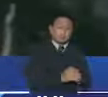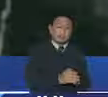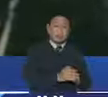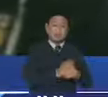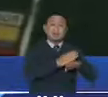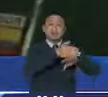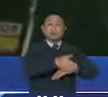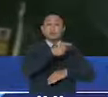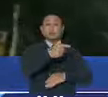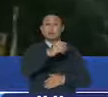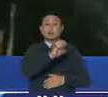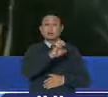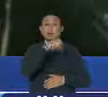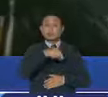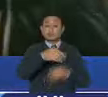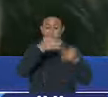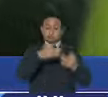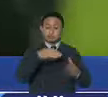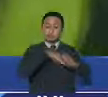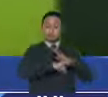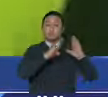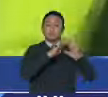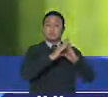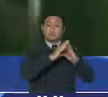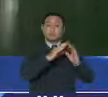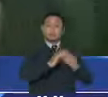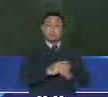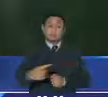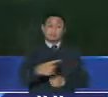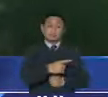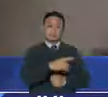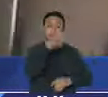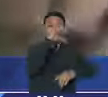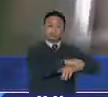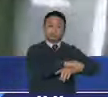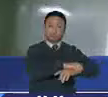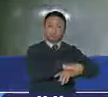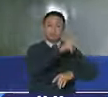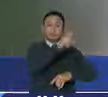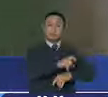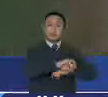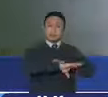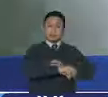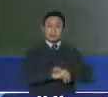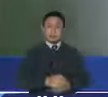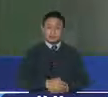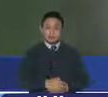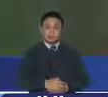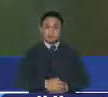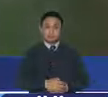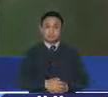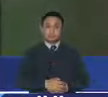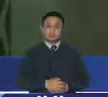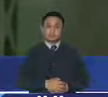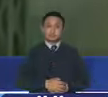elementos del GOE en flagrancia ingresaron y propinaron un certero golpe a presuntos delincuentes.